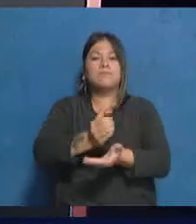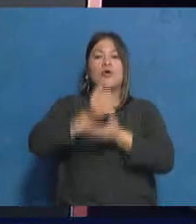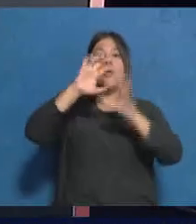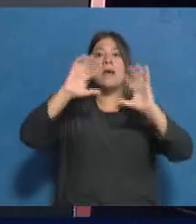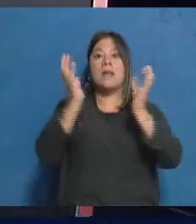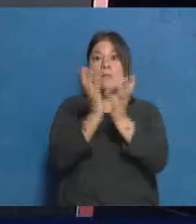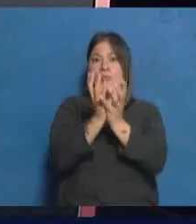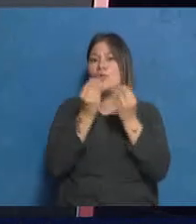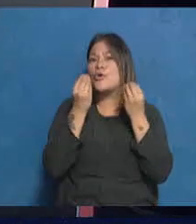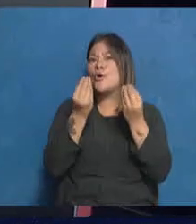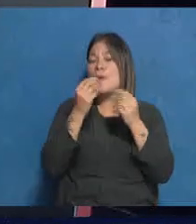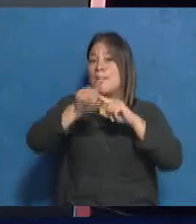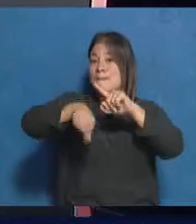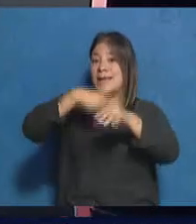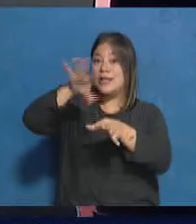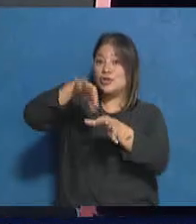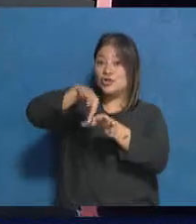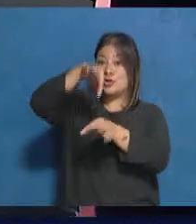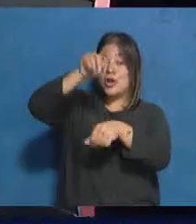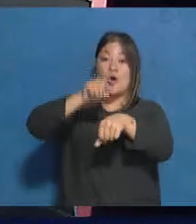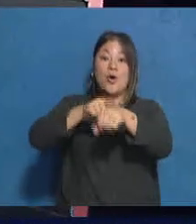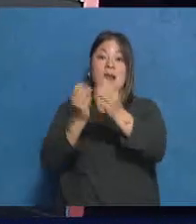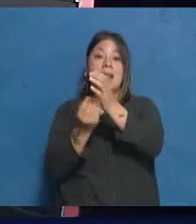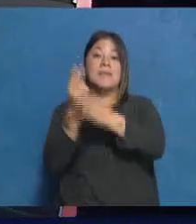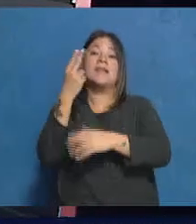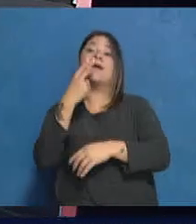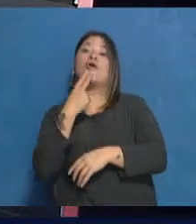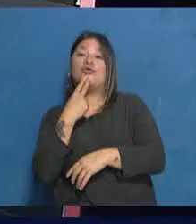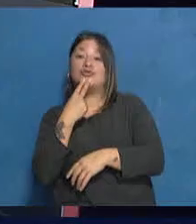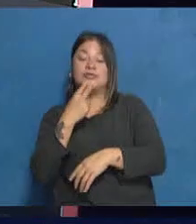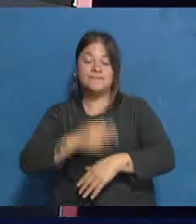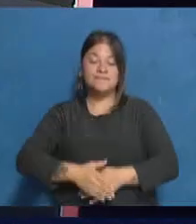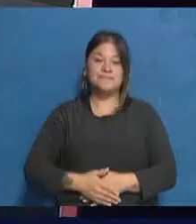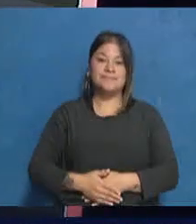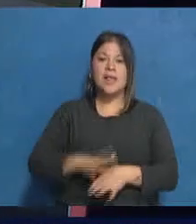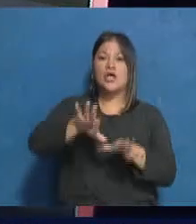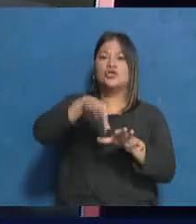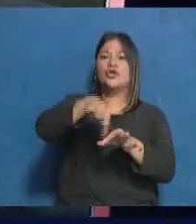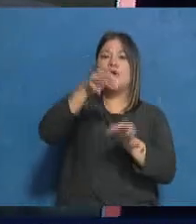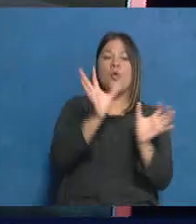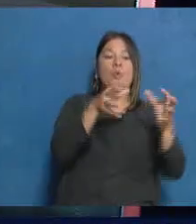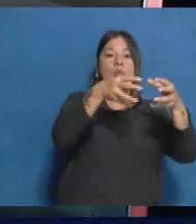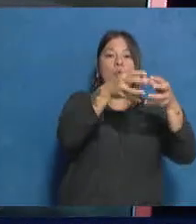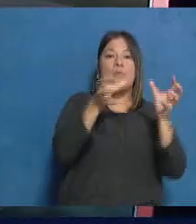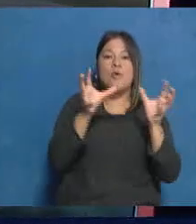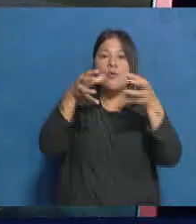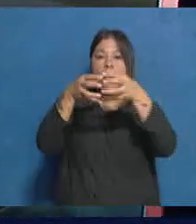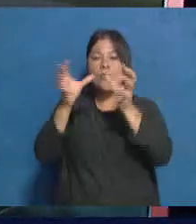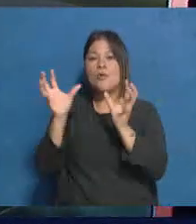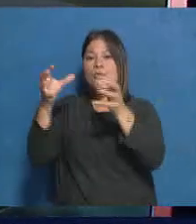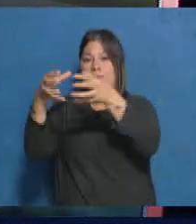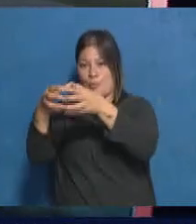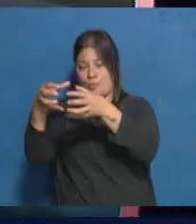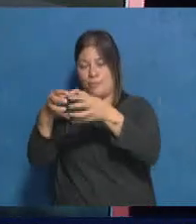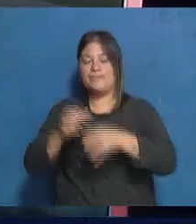es el sorteo, a las 11 horas en Zurich, 11 horas de Argentina, se va a sortear cómo van a quedar los grupos. Allí ya se van a mencionar y se